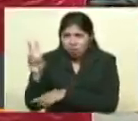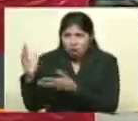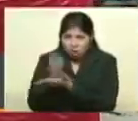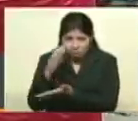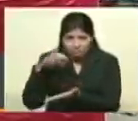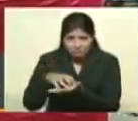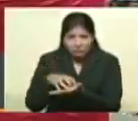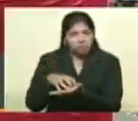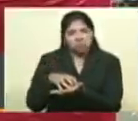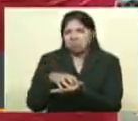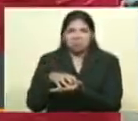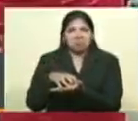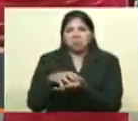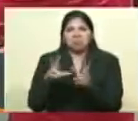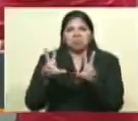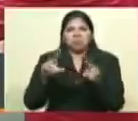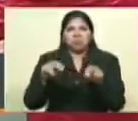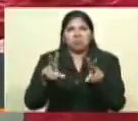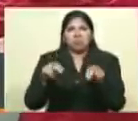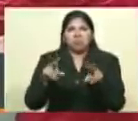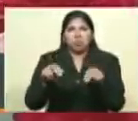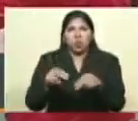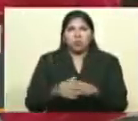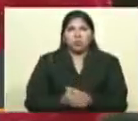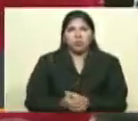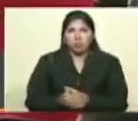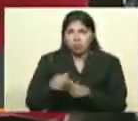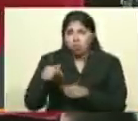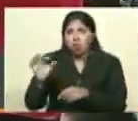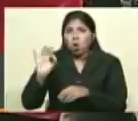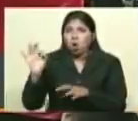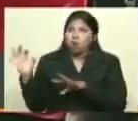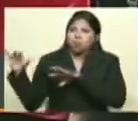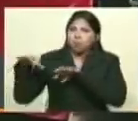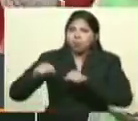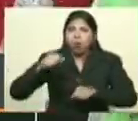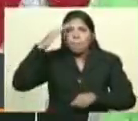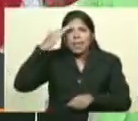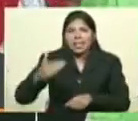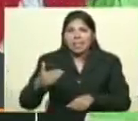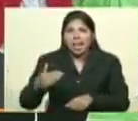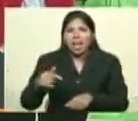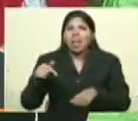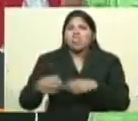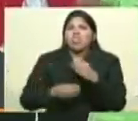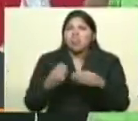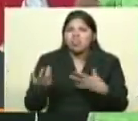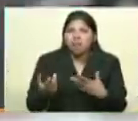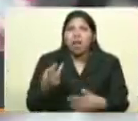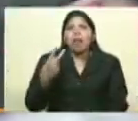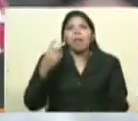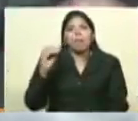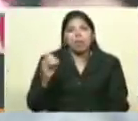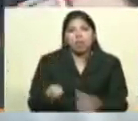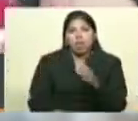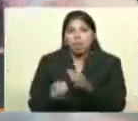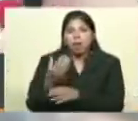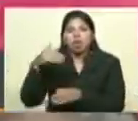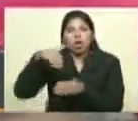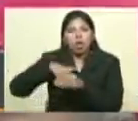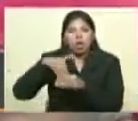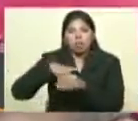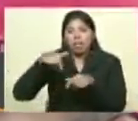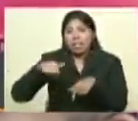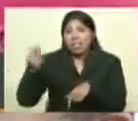Estado, ni va a haber intervención imperialista. En Venezuela lo que va a haber es elecciones el 20 de mayo. En Venezuela lo que va a haber es